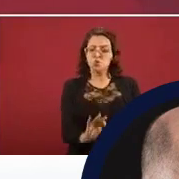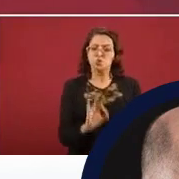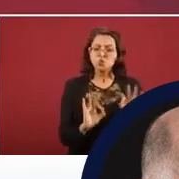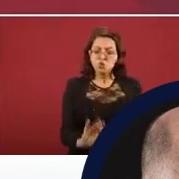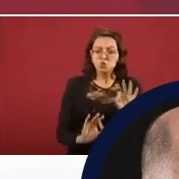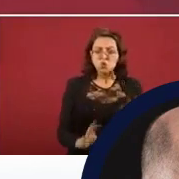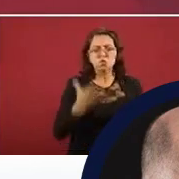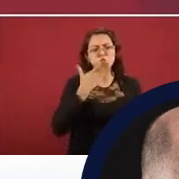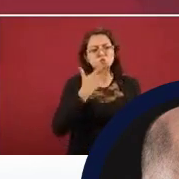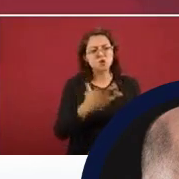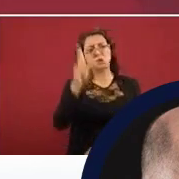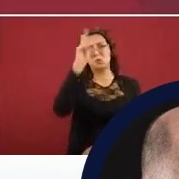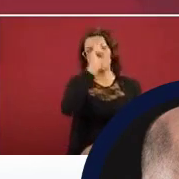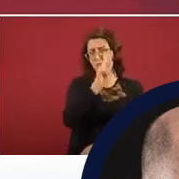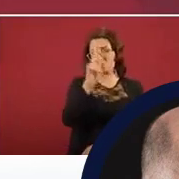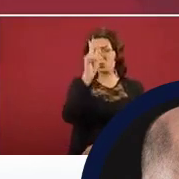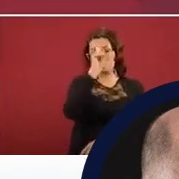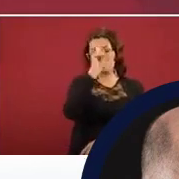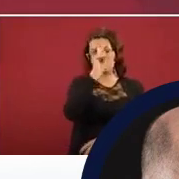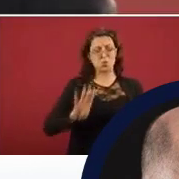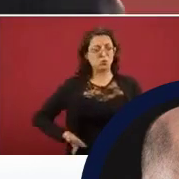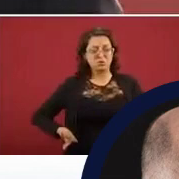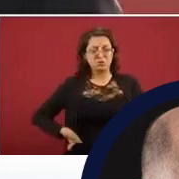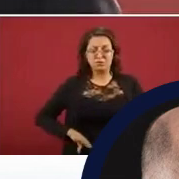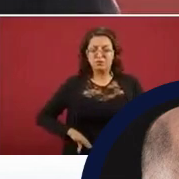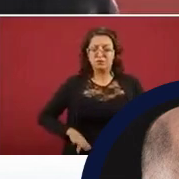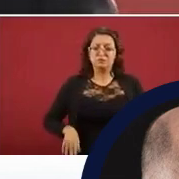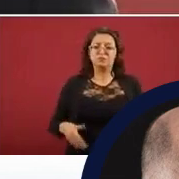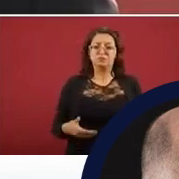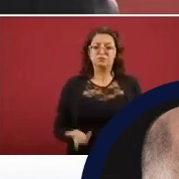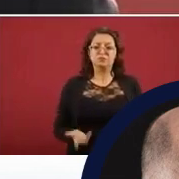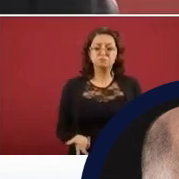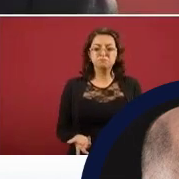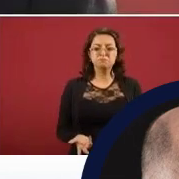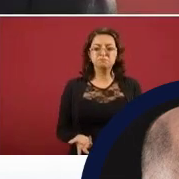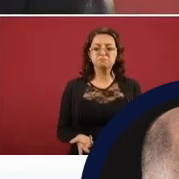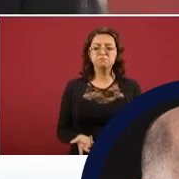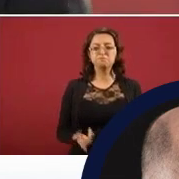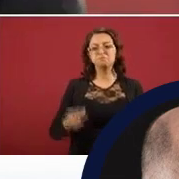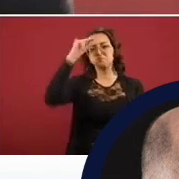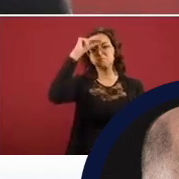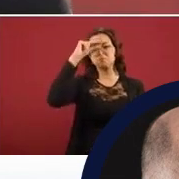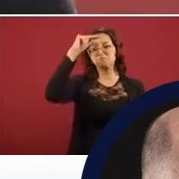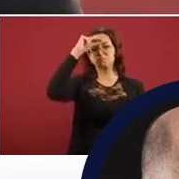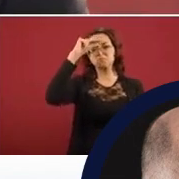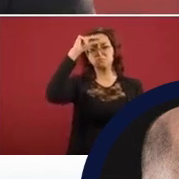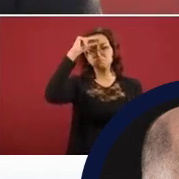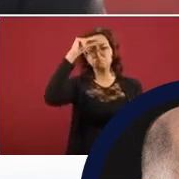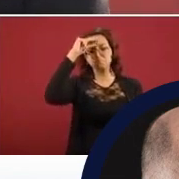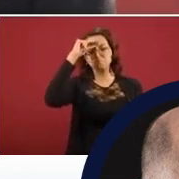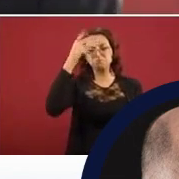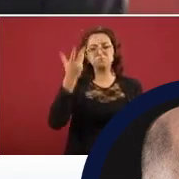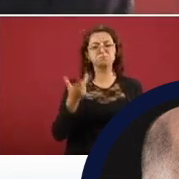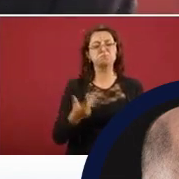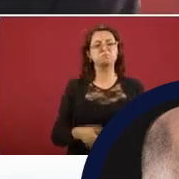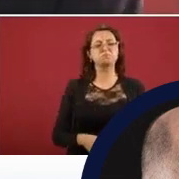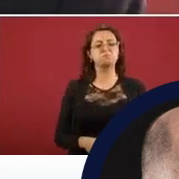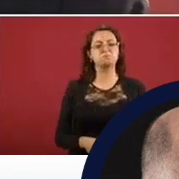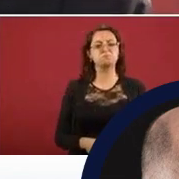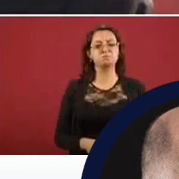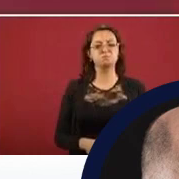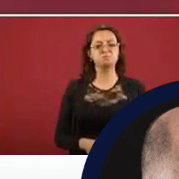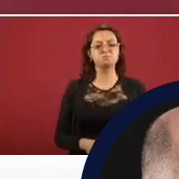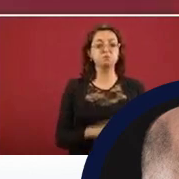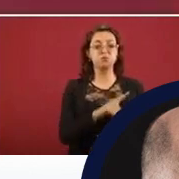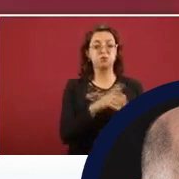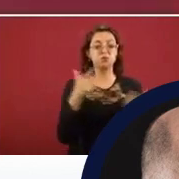dijiste. ¿De qué, perdón? Adelante. Él ganó por la corrupción y el coraje generado por la corrupción, ¿no? Y sí, por la falta